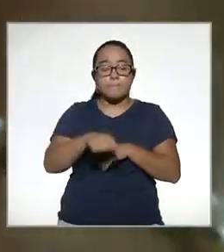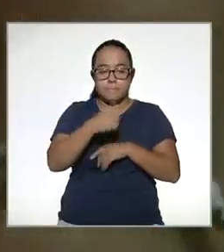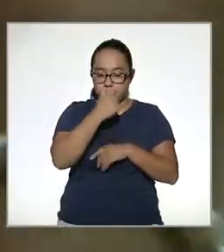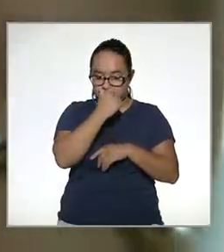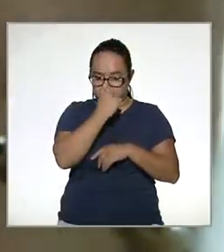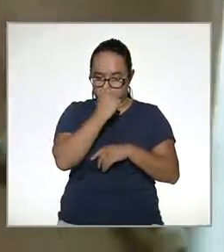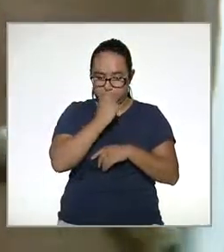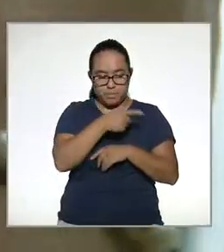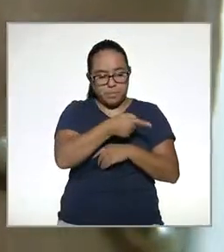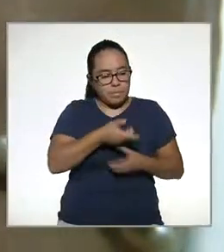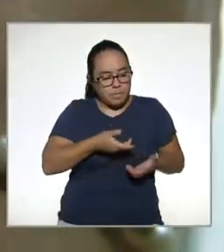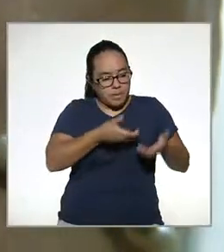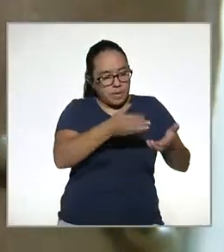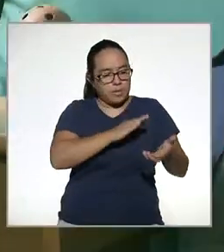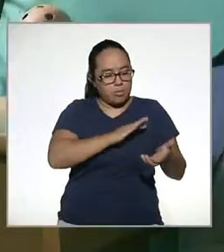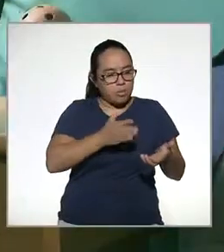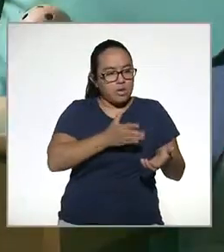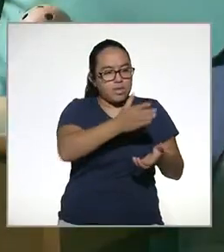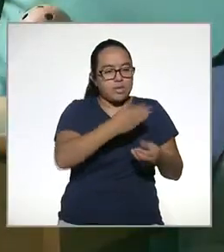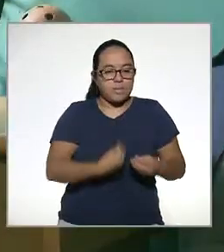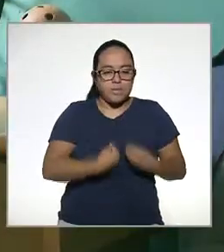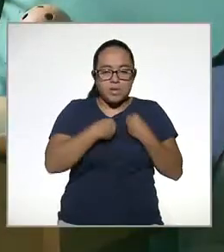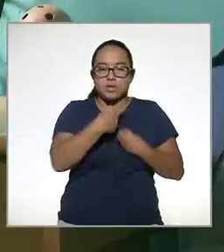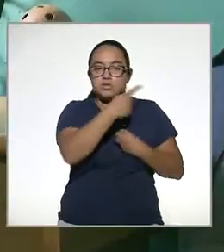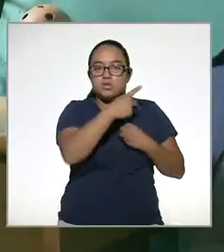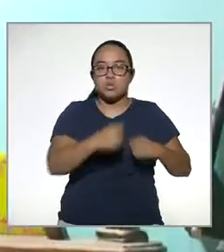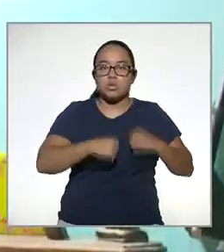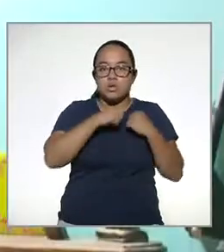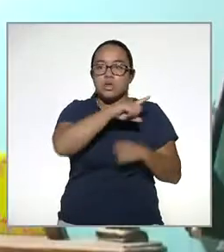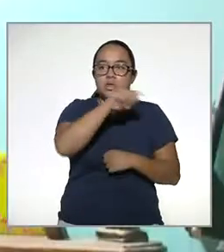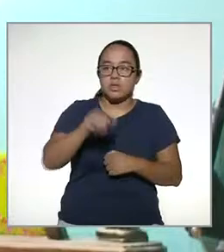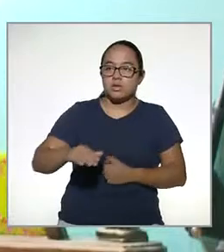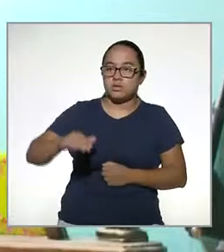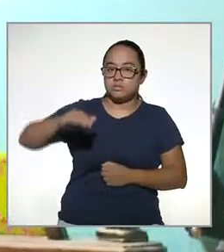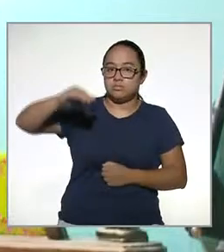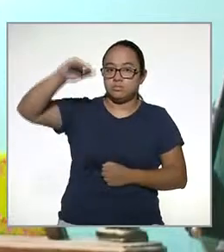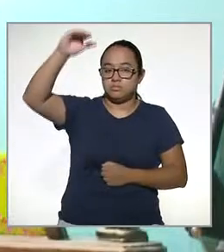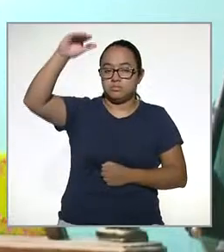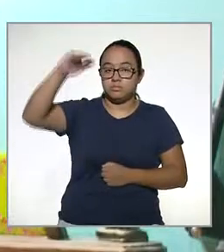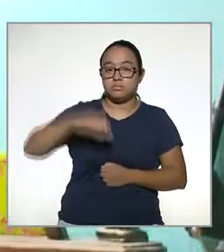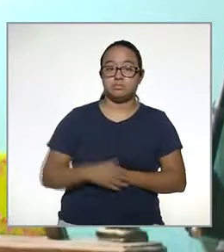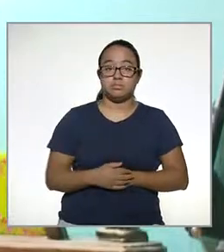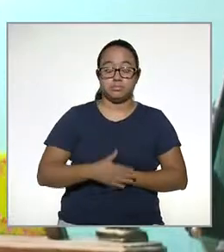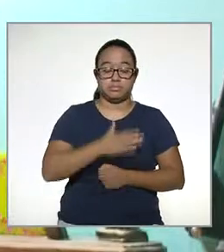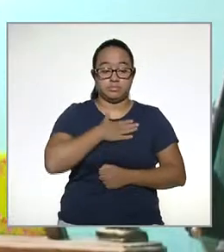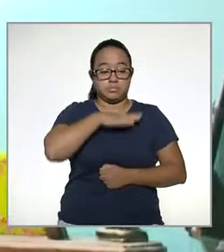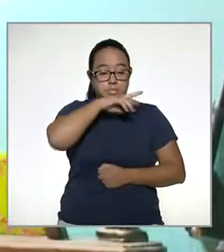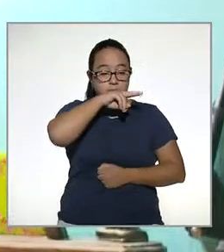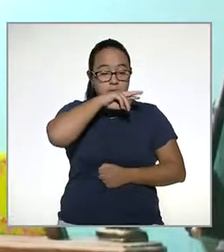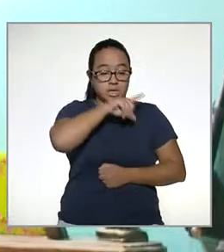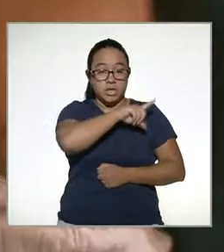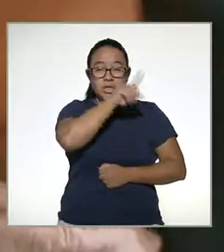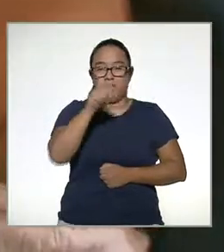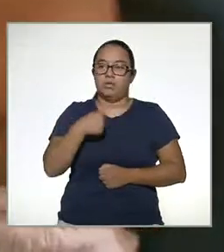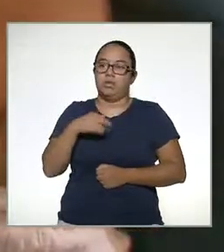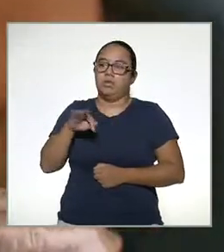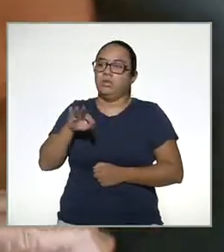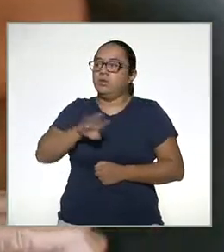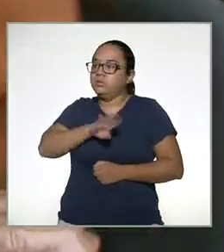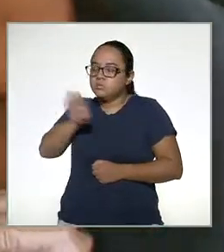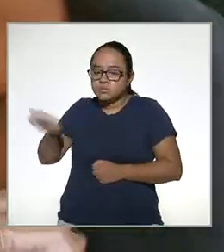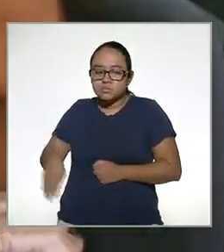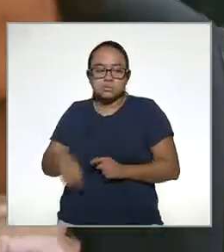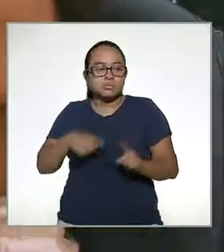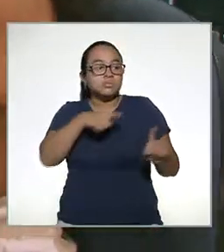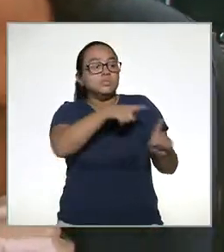camino, a la vida, a su adolescencia, a su adultez. Me preocupa que cuando yo ya no esté, que él no tenga